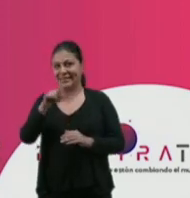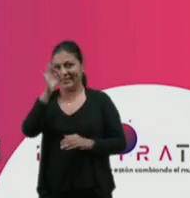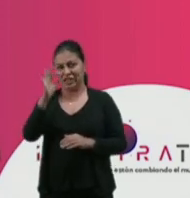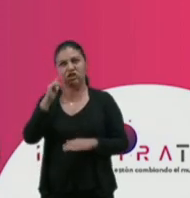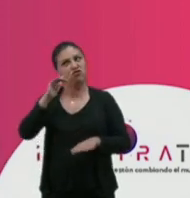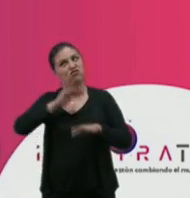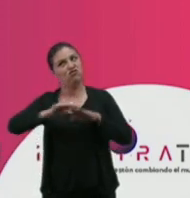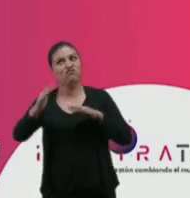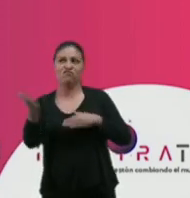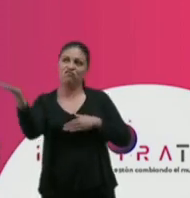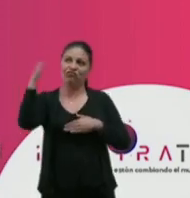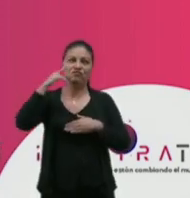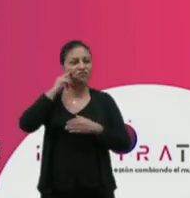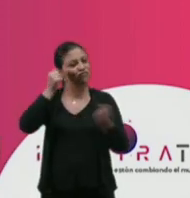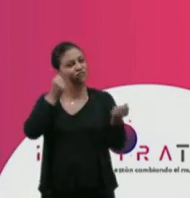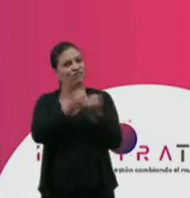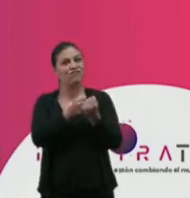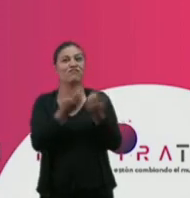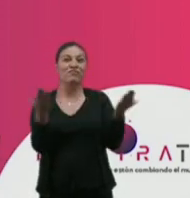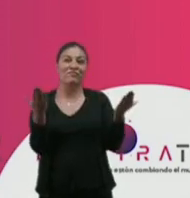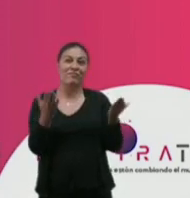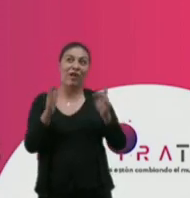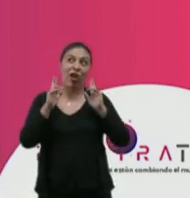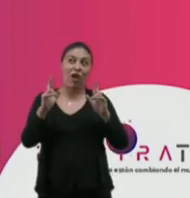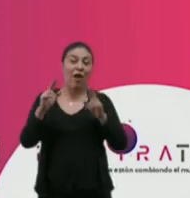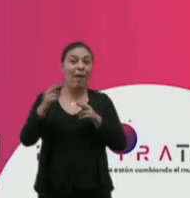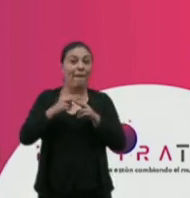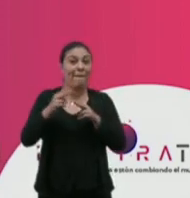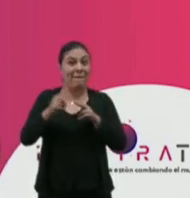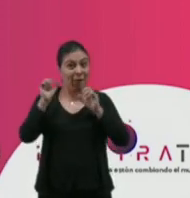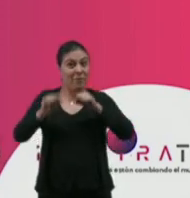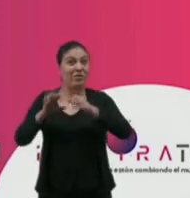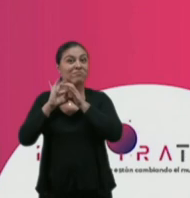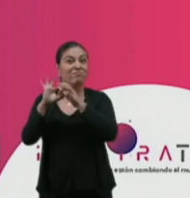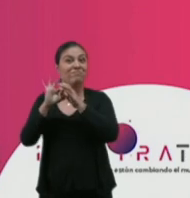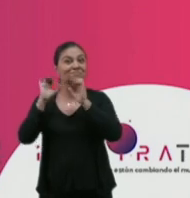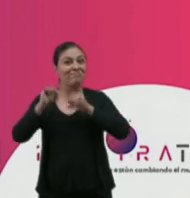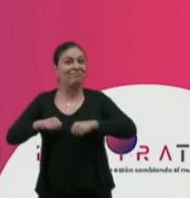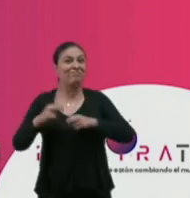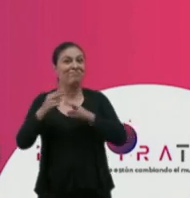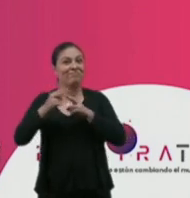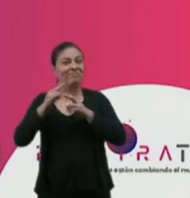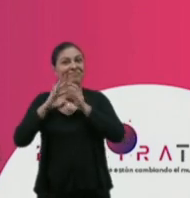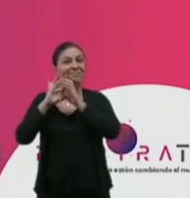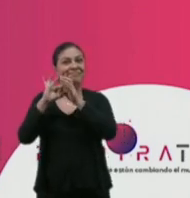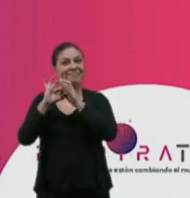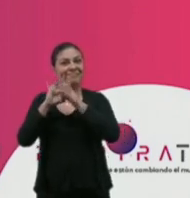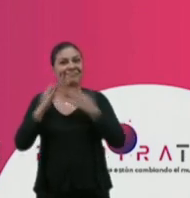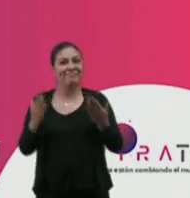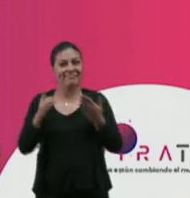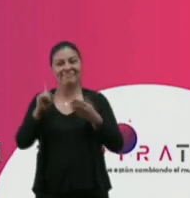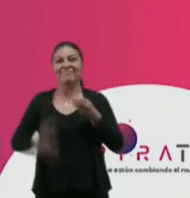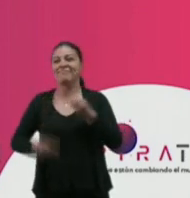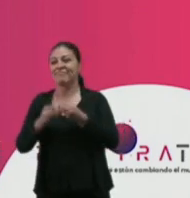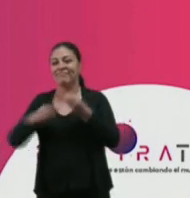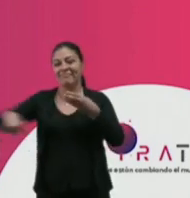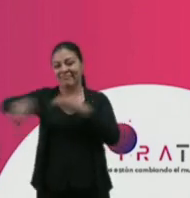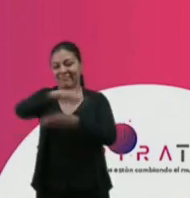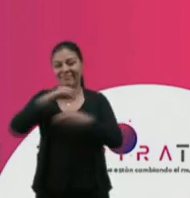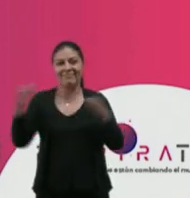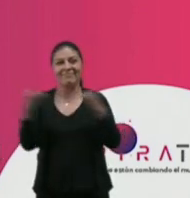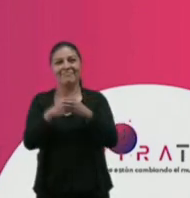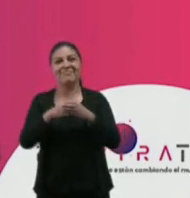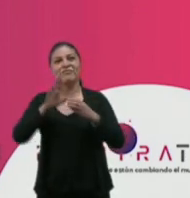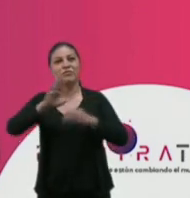apreciaría mucho y, bueno, espero trabajar eso contigo y con el equipo en el Ministerio porque sí